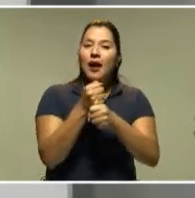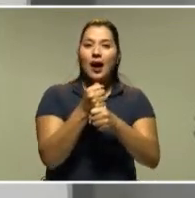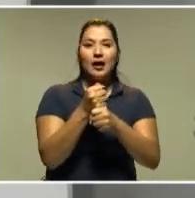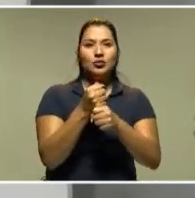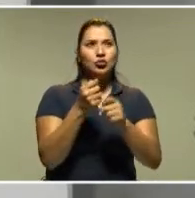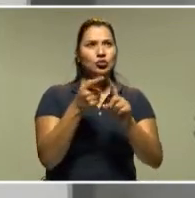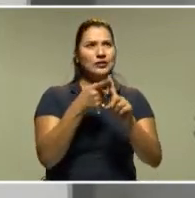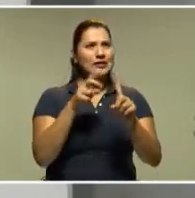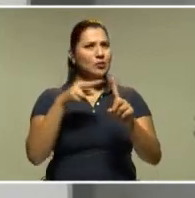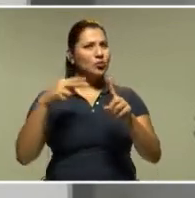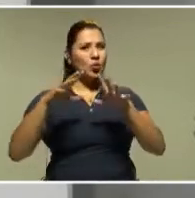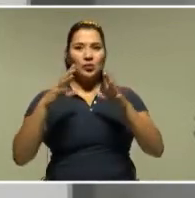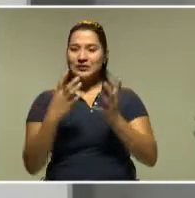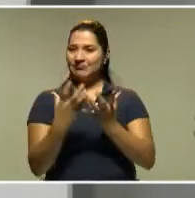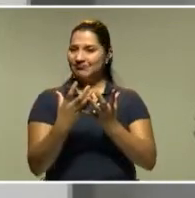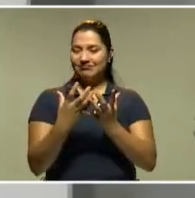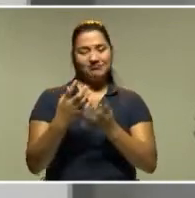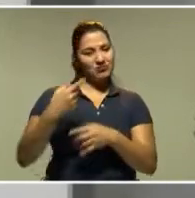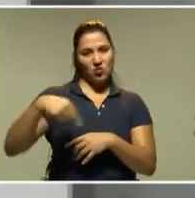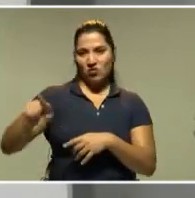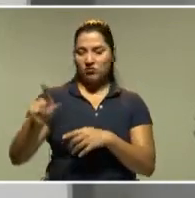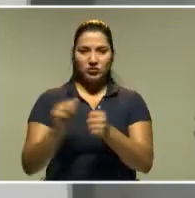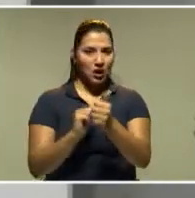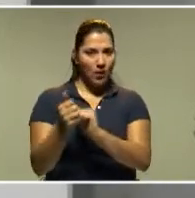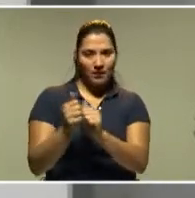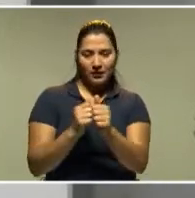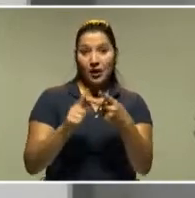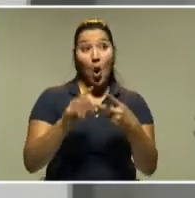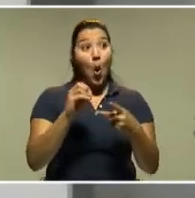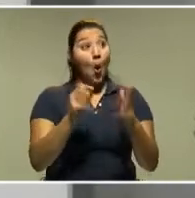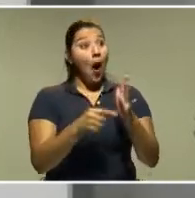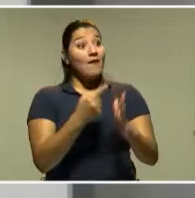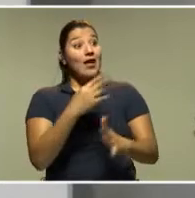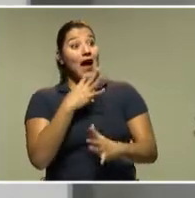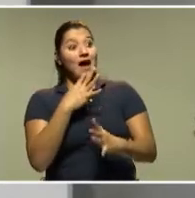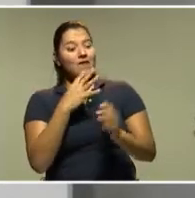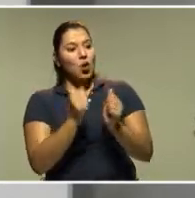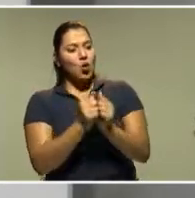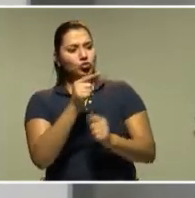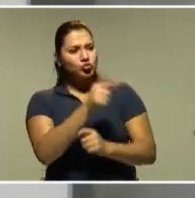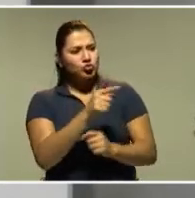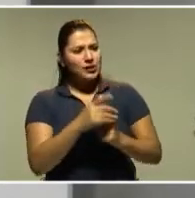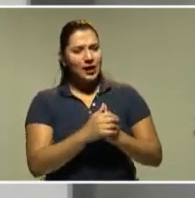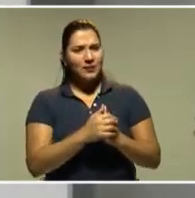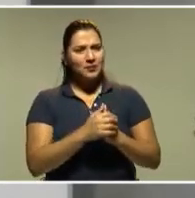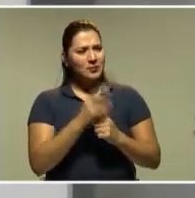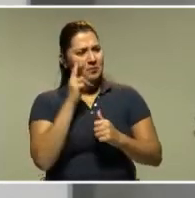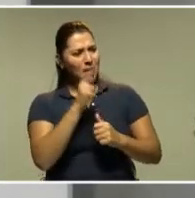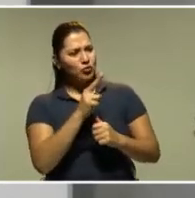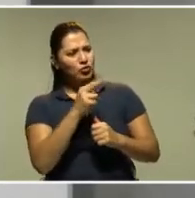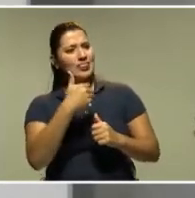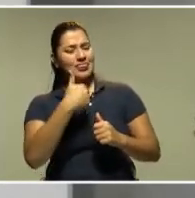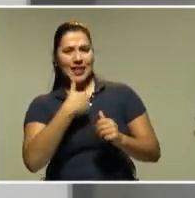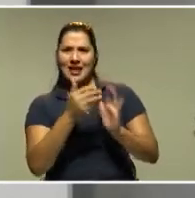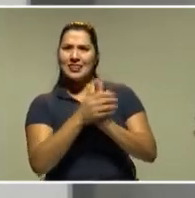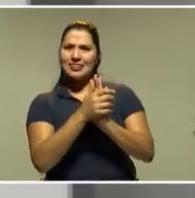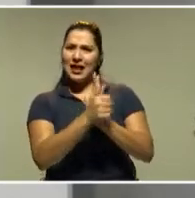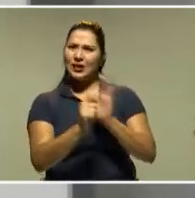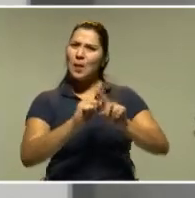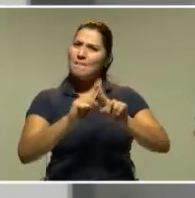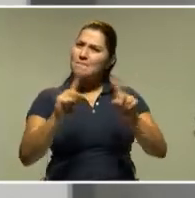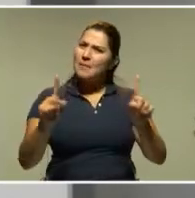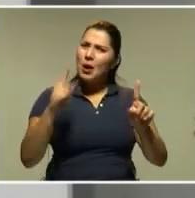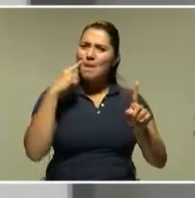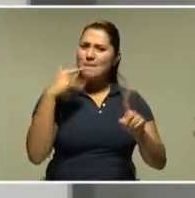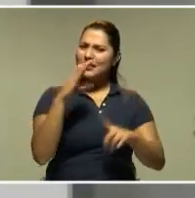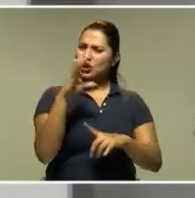nivel de Olimpiadas no estamos. O a veces cuando uno habla con usted dice, bueno, es que está el talento, pero a Costa Rica todavía está como unos